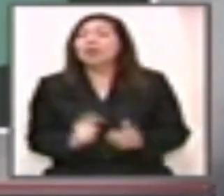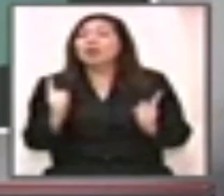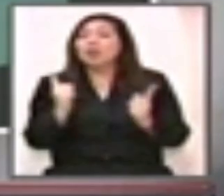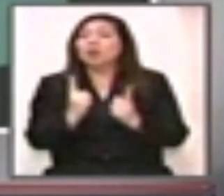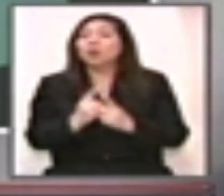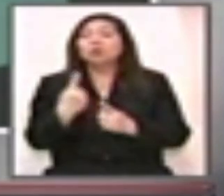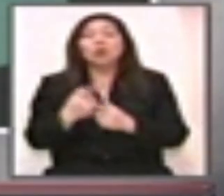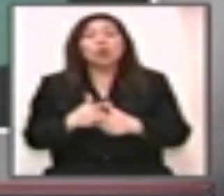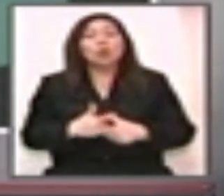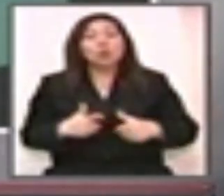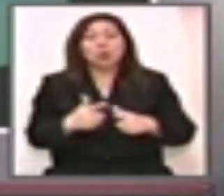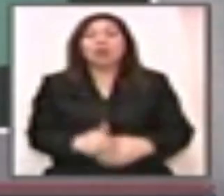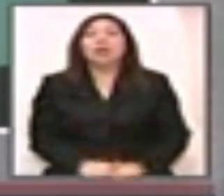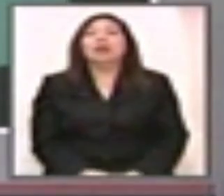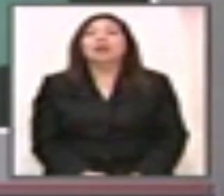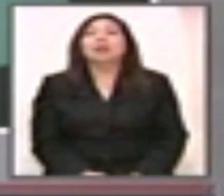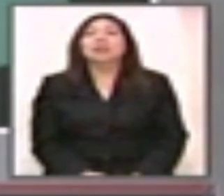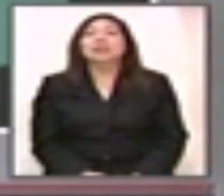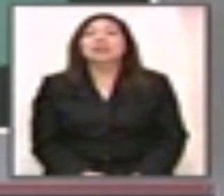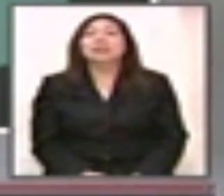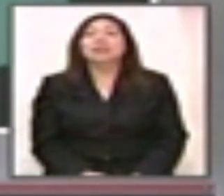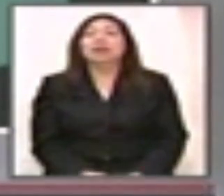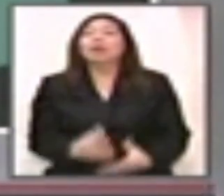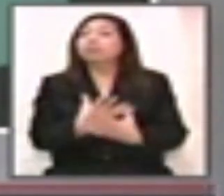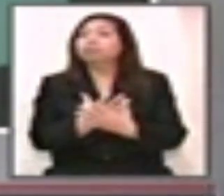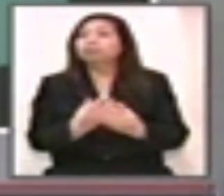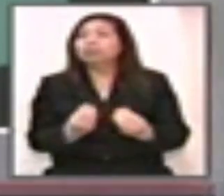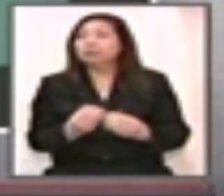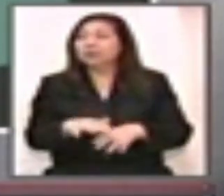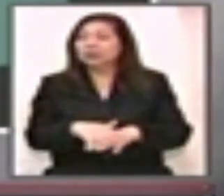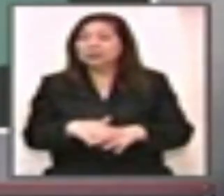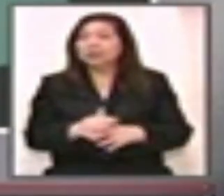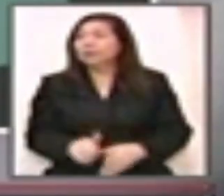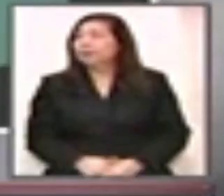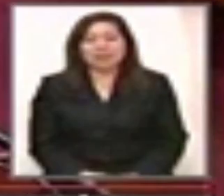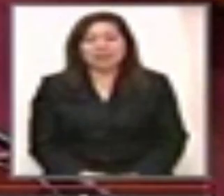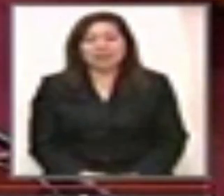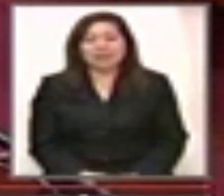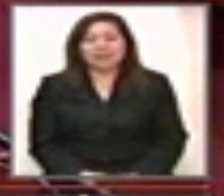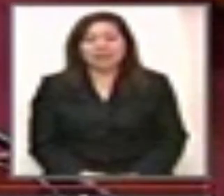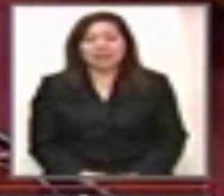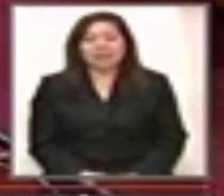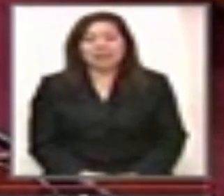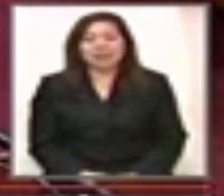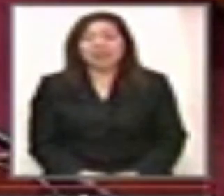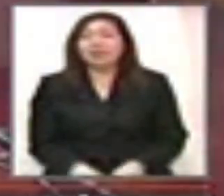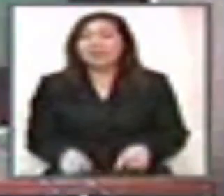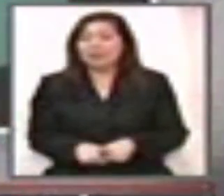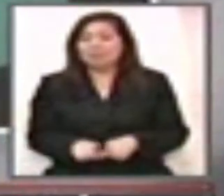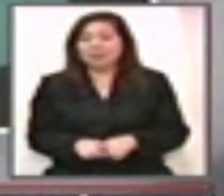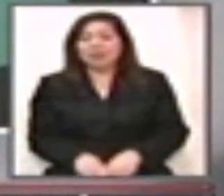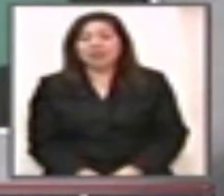en un solo lugar la desaparición de los trámites. Siguiente, por favor. En seguridad turística también